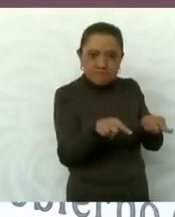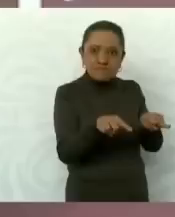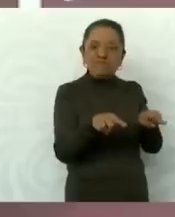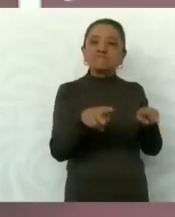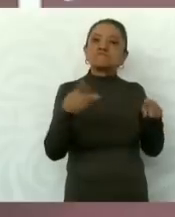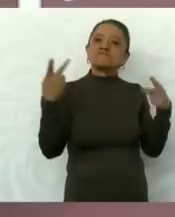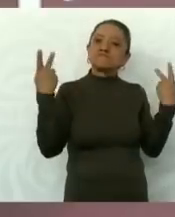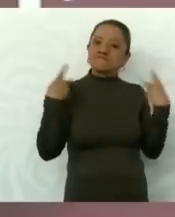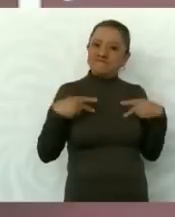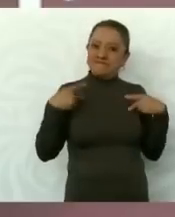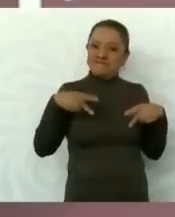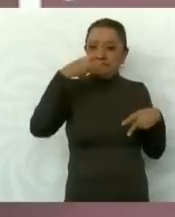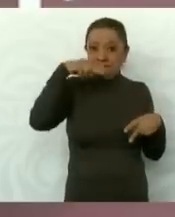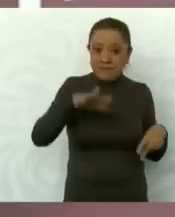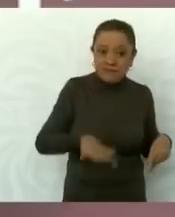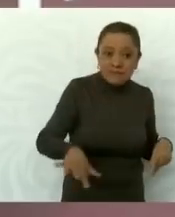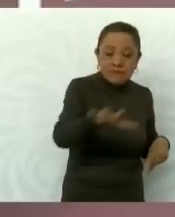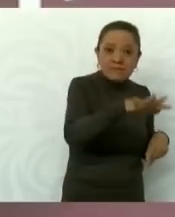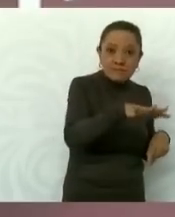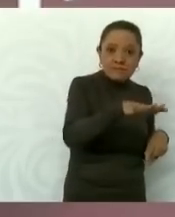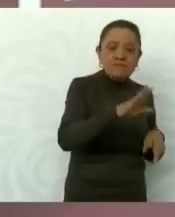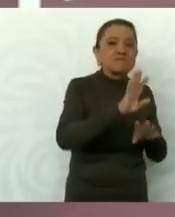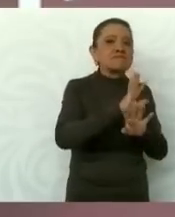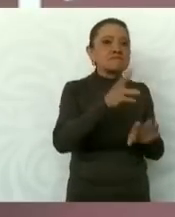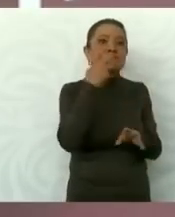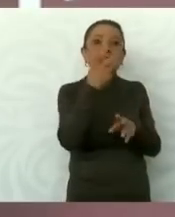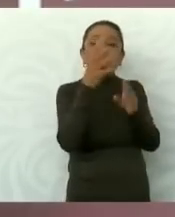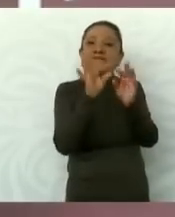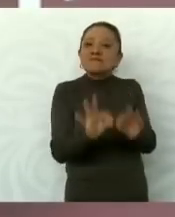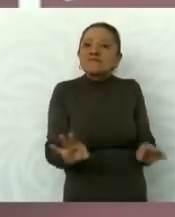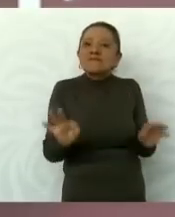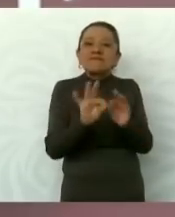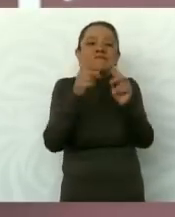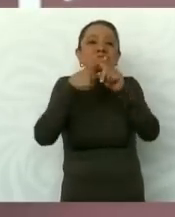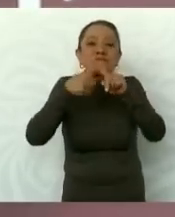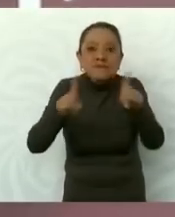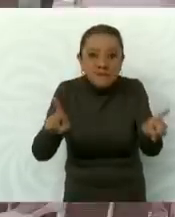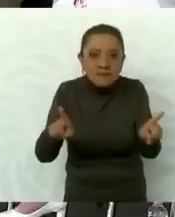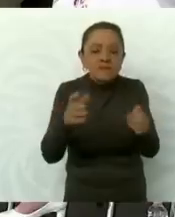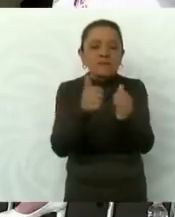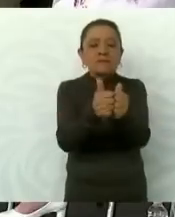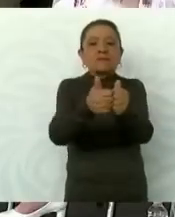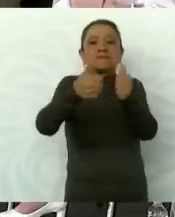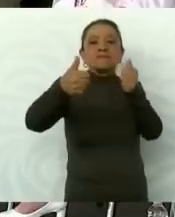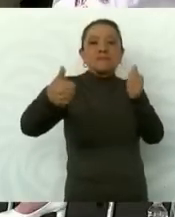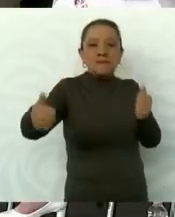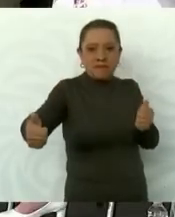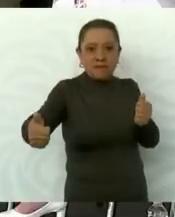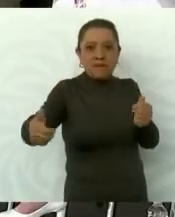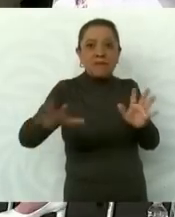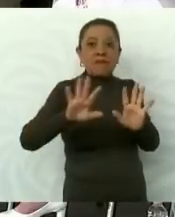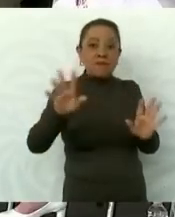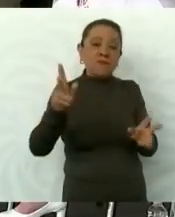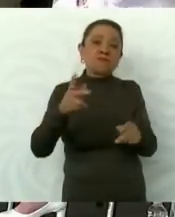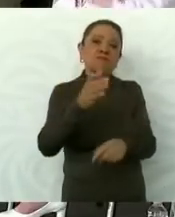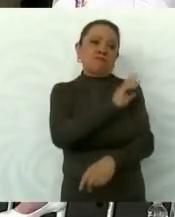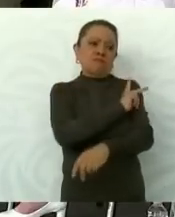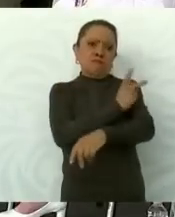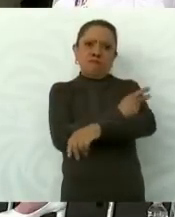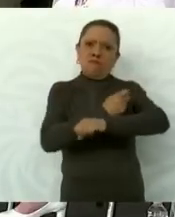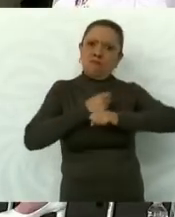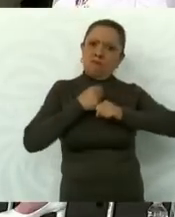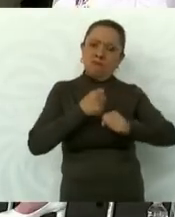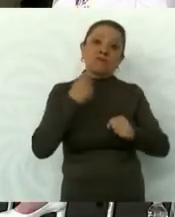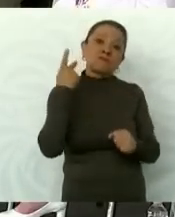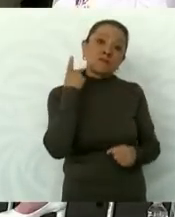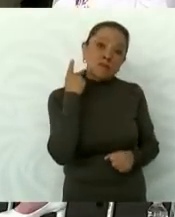Se separó el poder económico del poder político y el poder político se puso al